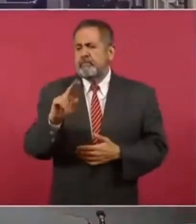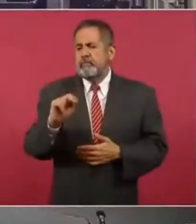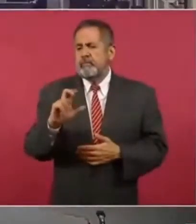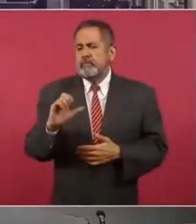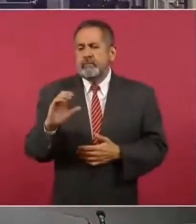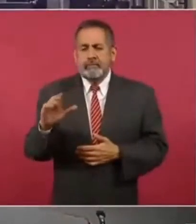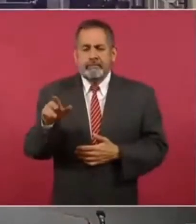Muchas gracias